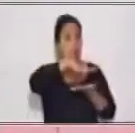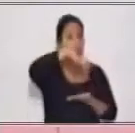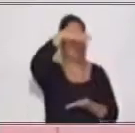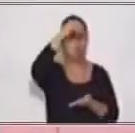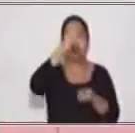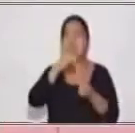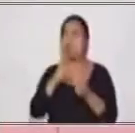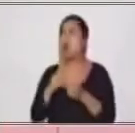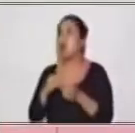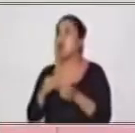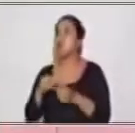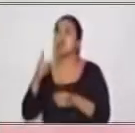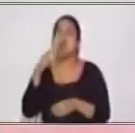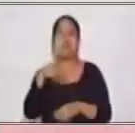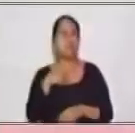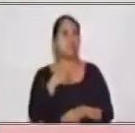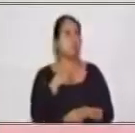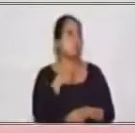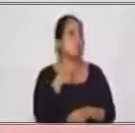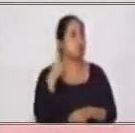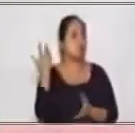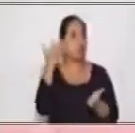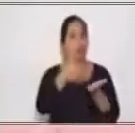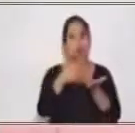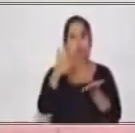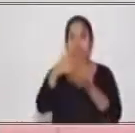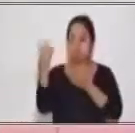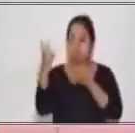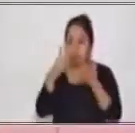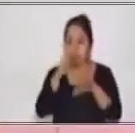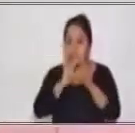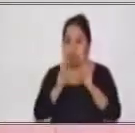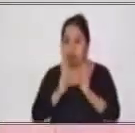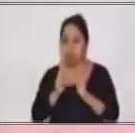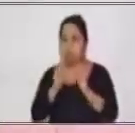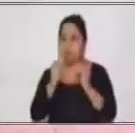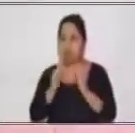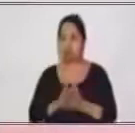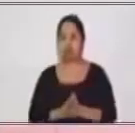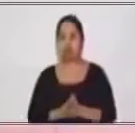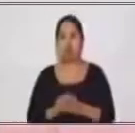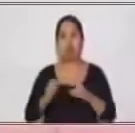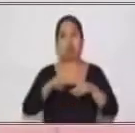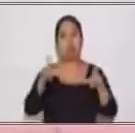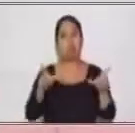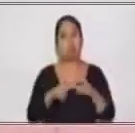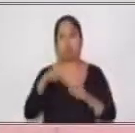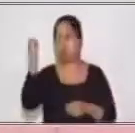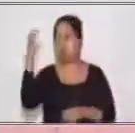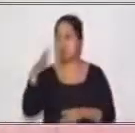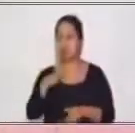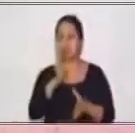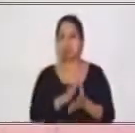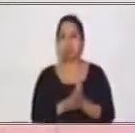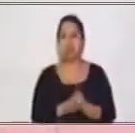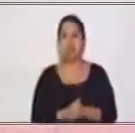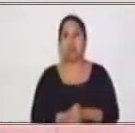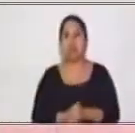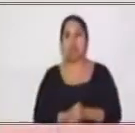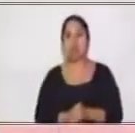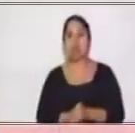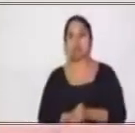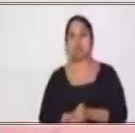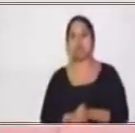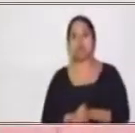influencia directamente aquí en América y también aquí en Guatemala. Y hablan mucho de lugares mágicos. Dentro de los autores,